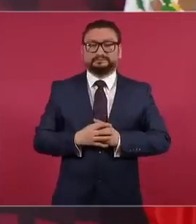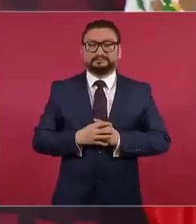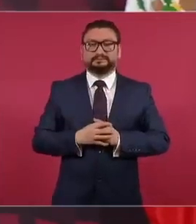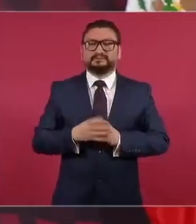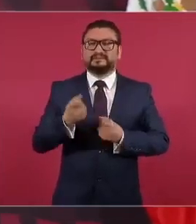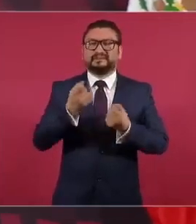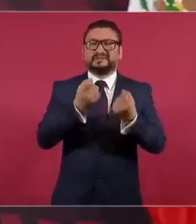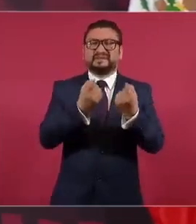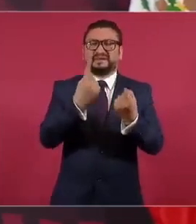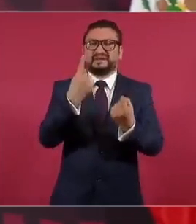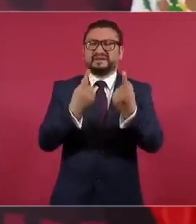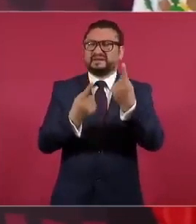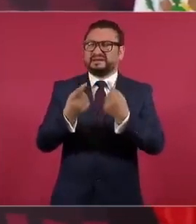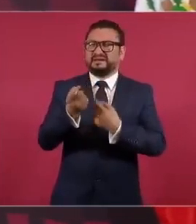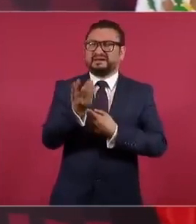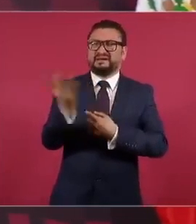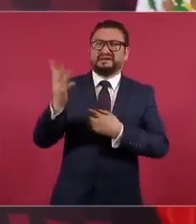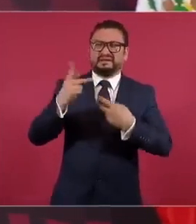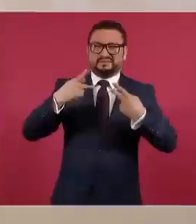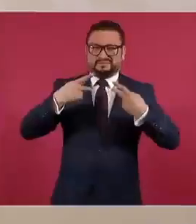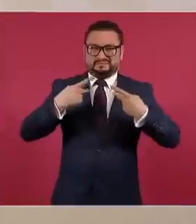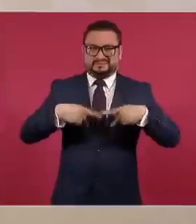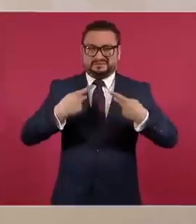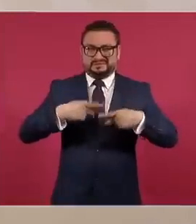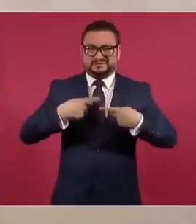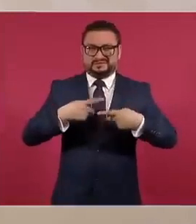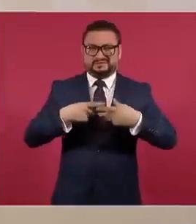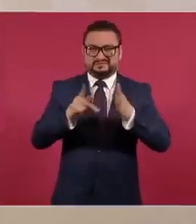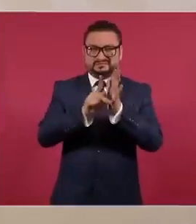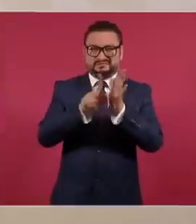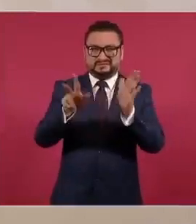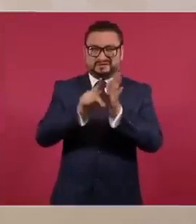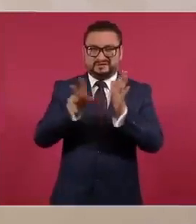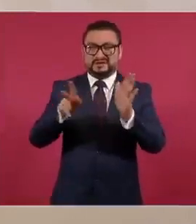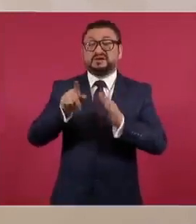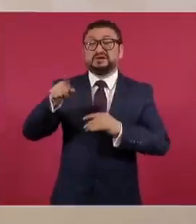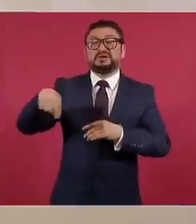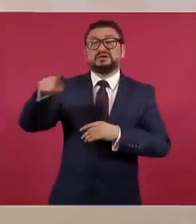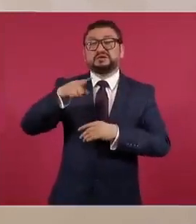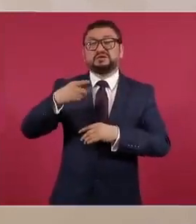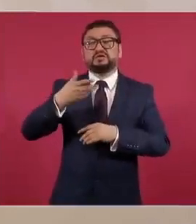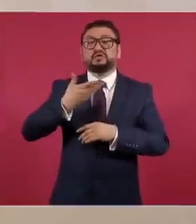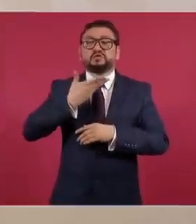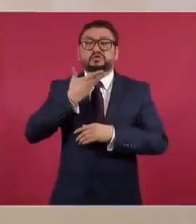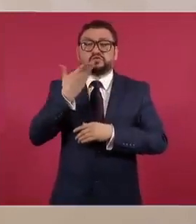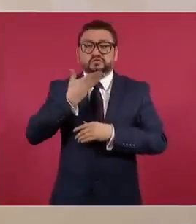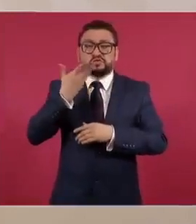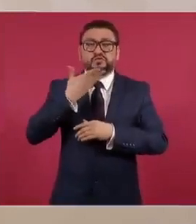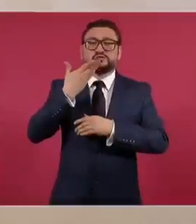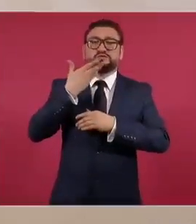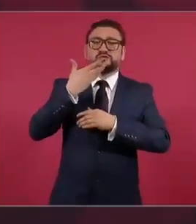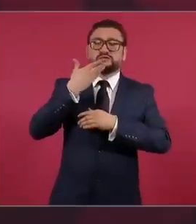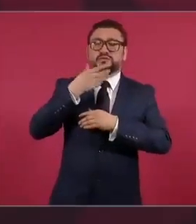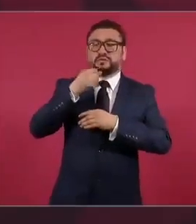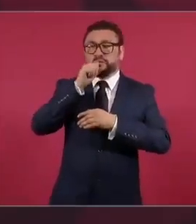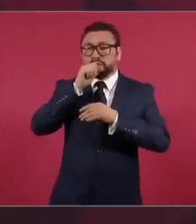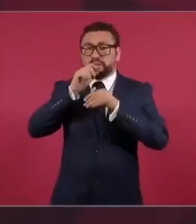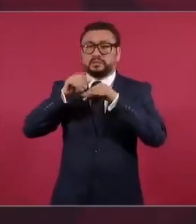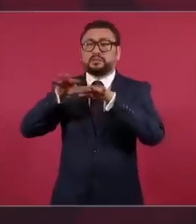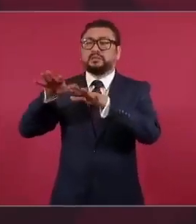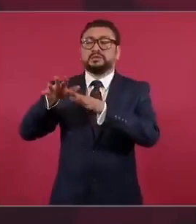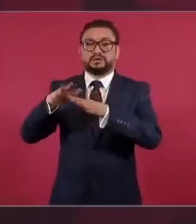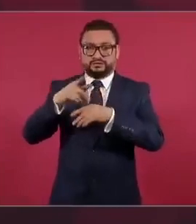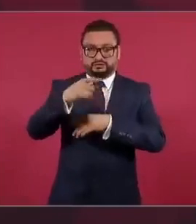periodistas conservadores, o medios, porque dije